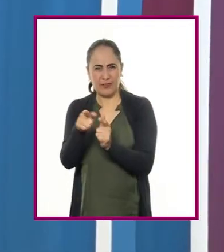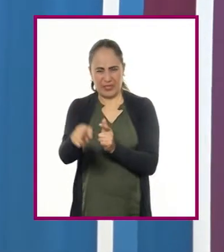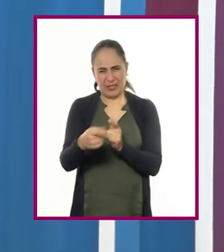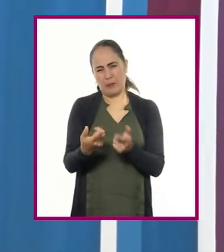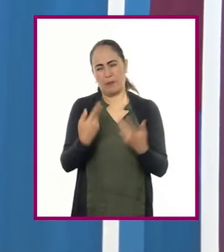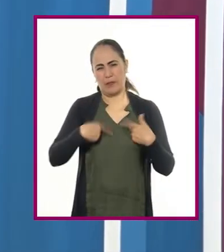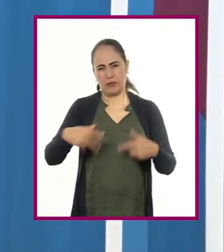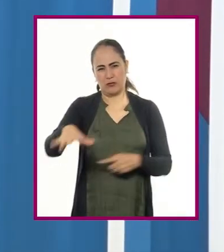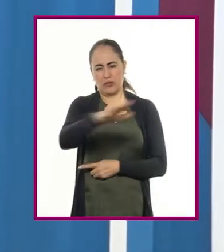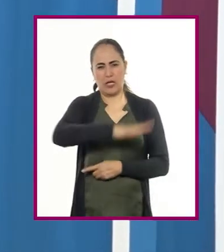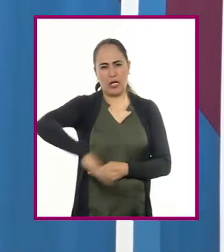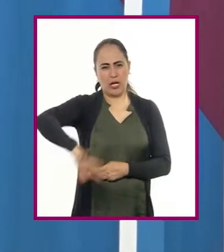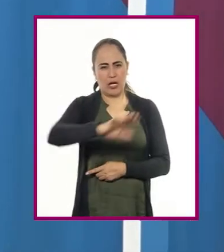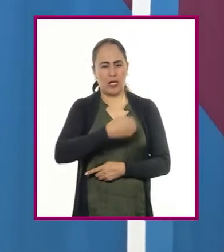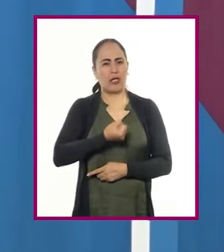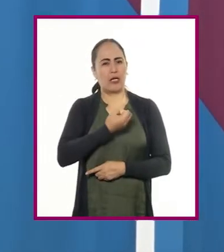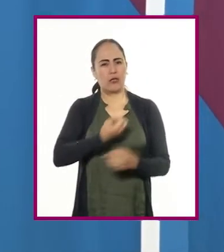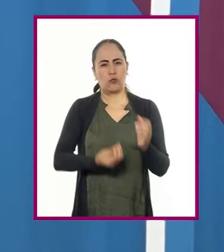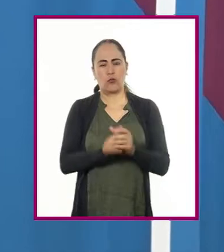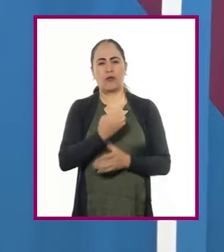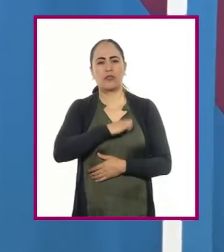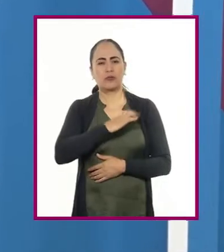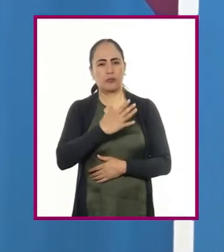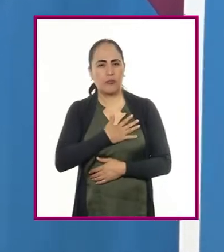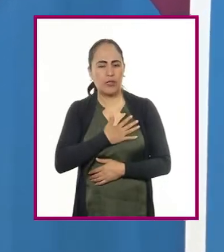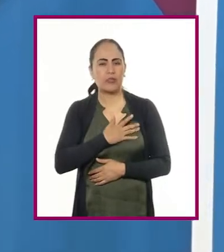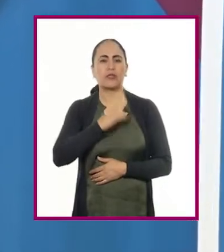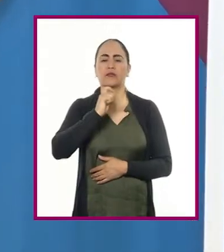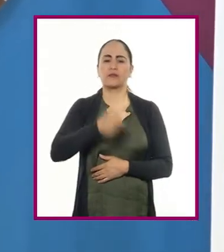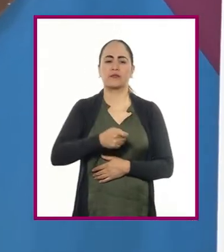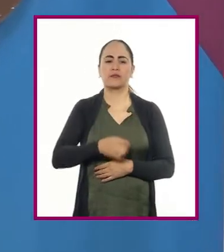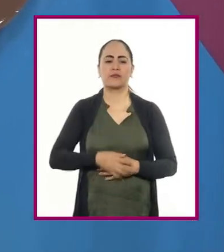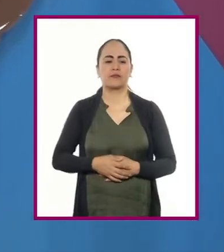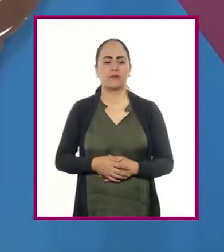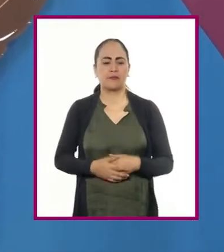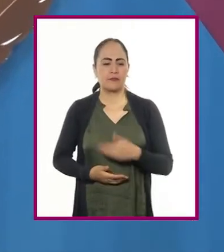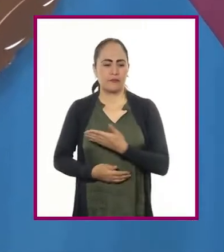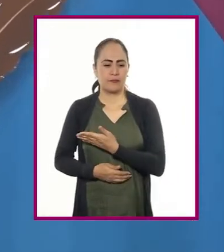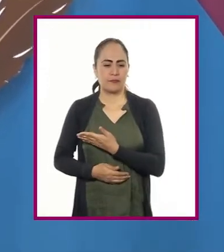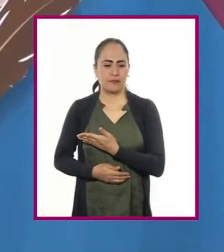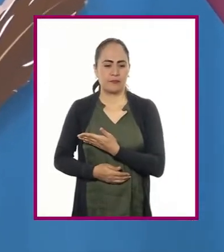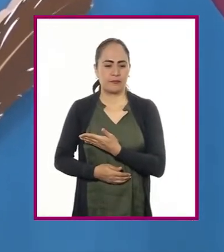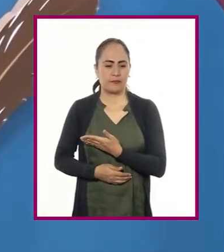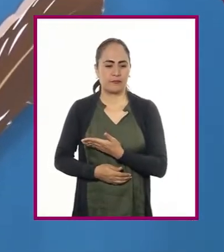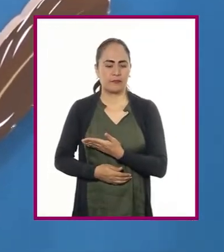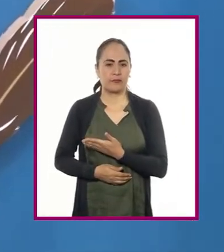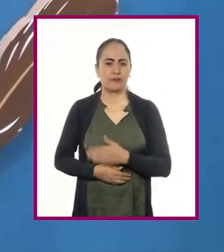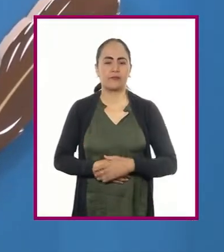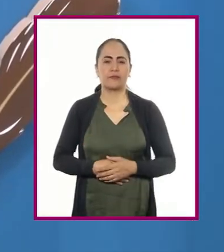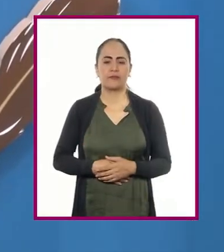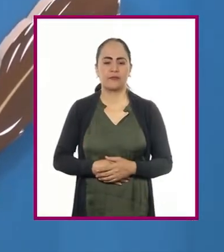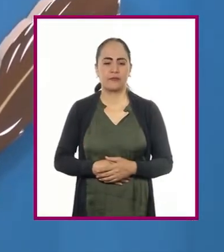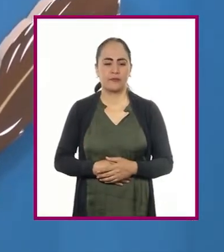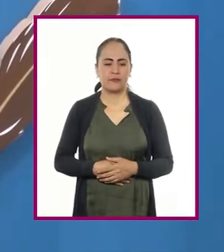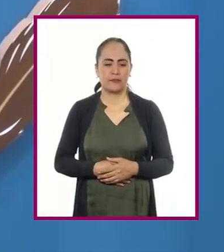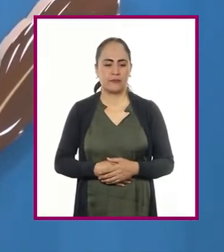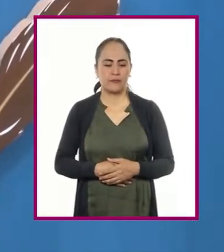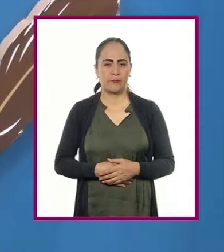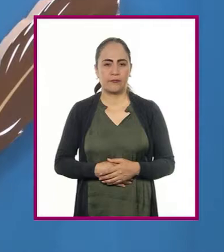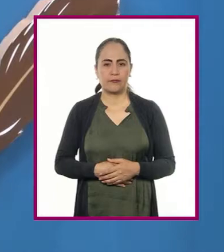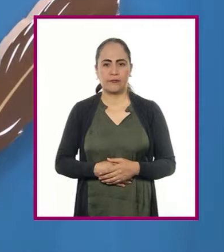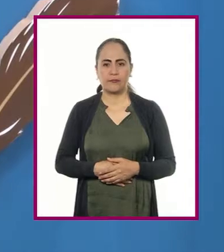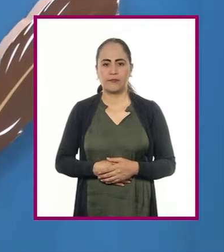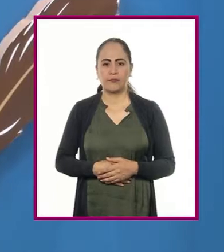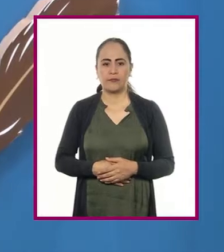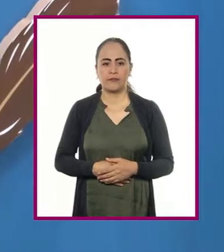era fundamentalmente corporativa. Esto significaba que los individuos tenían derechos, obligaciones y una